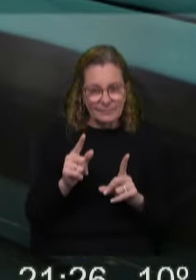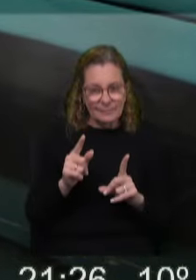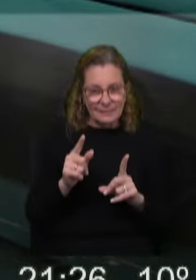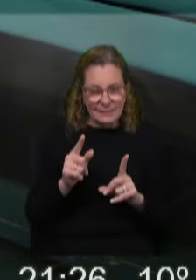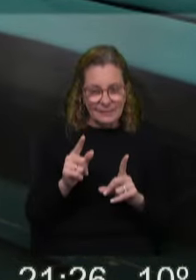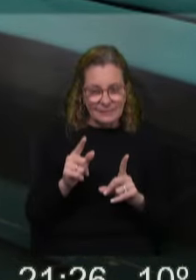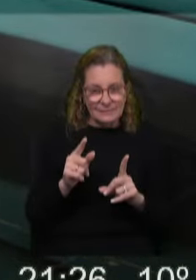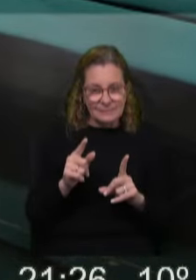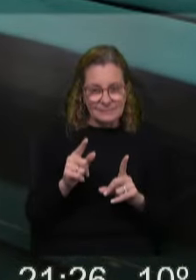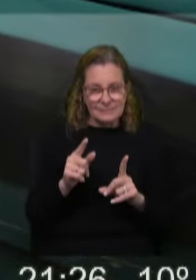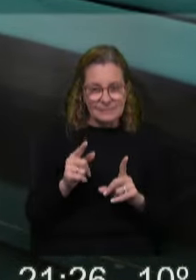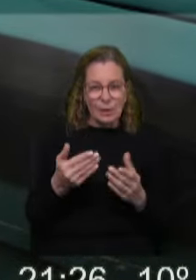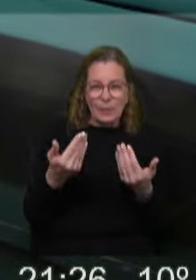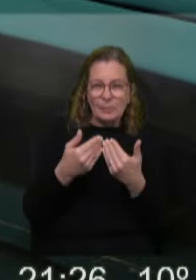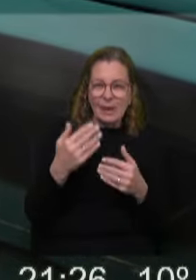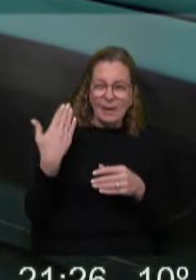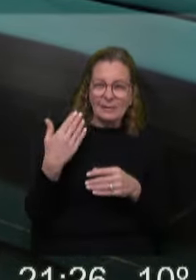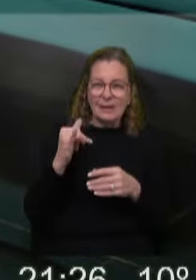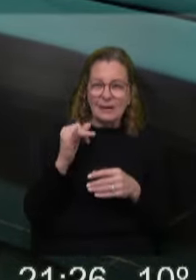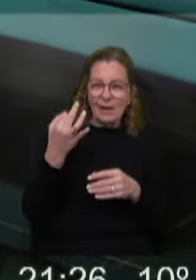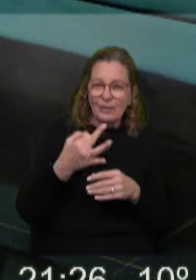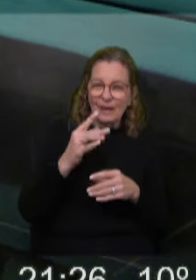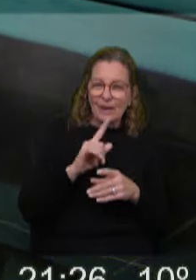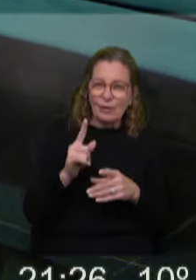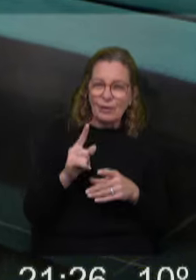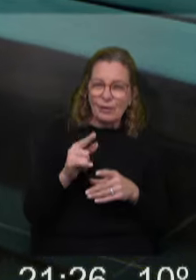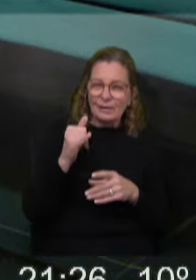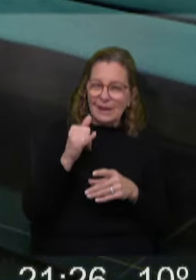Perdóname, para enganchar con lo, sí, que me preguntabas, claro. La verdad que no tengo